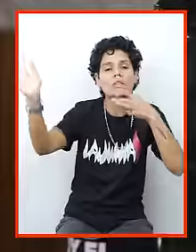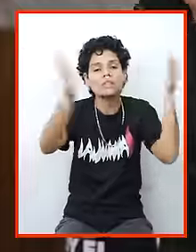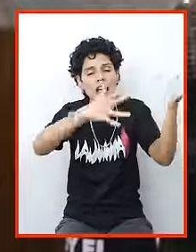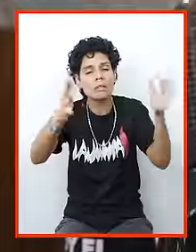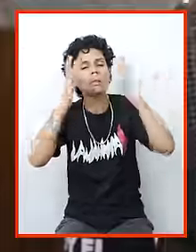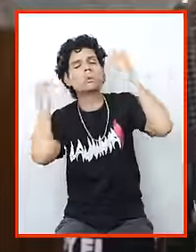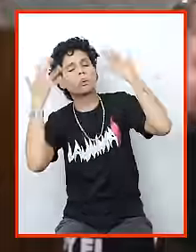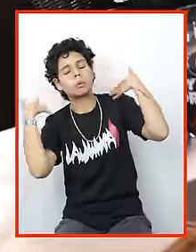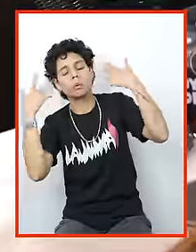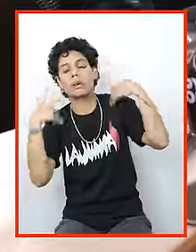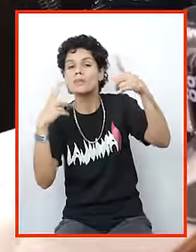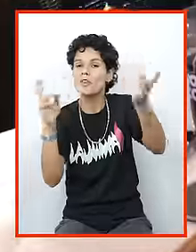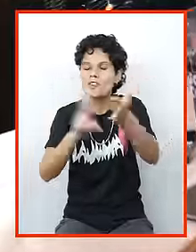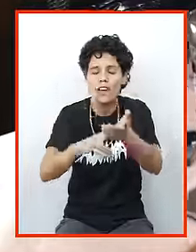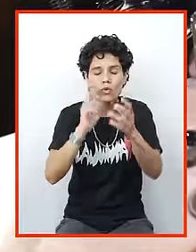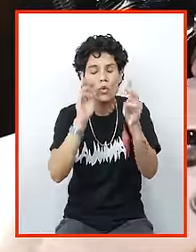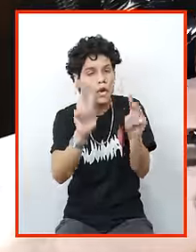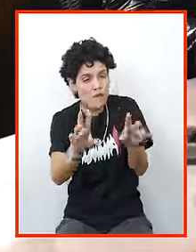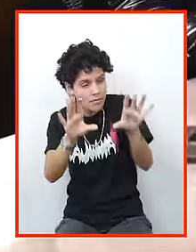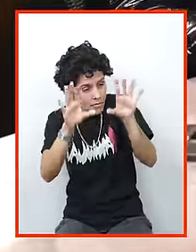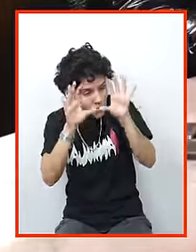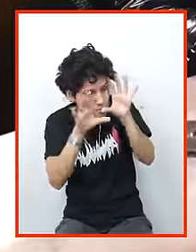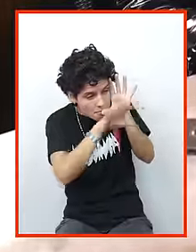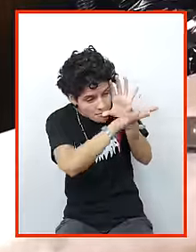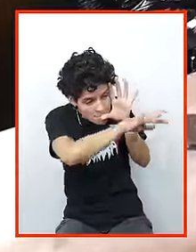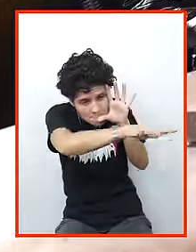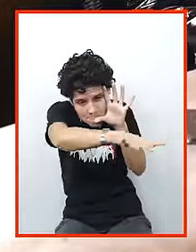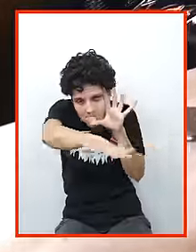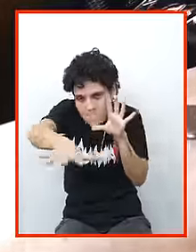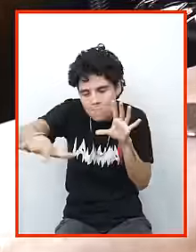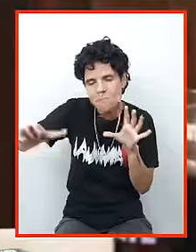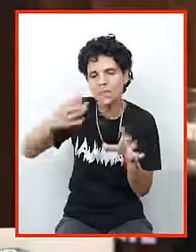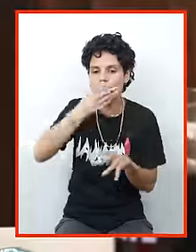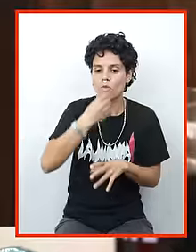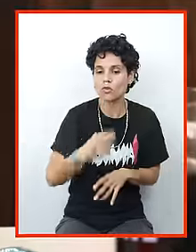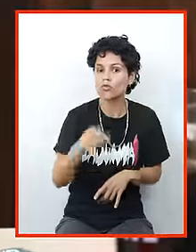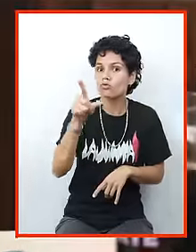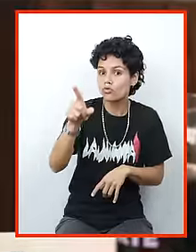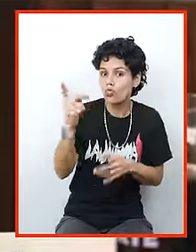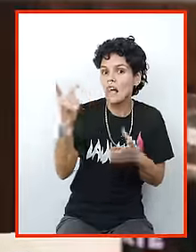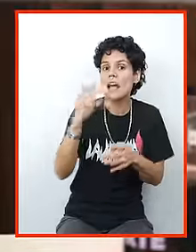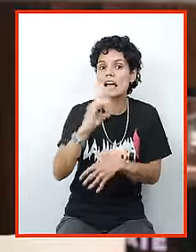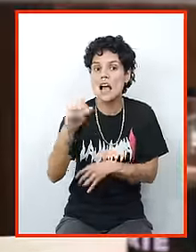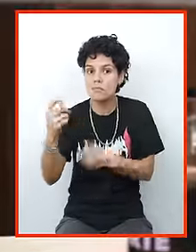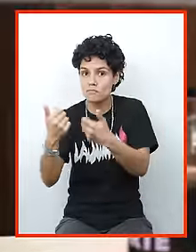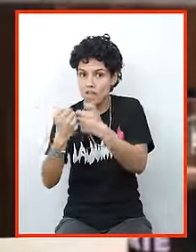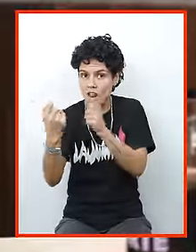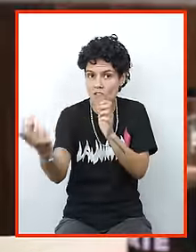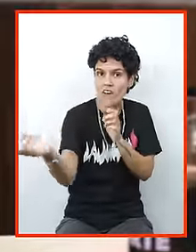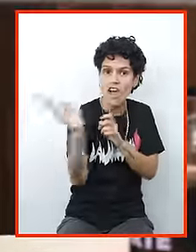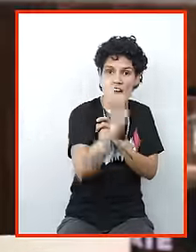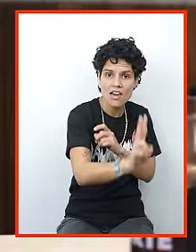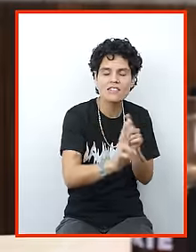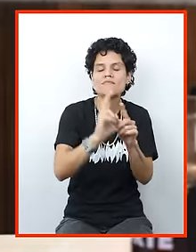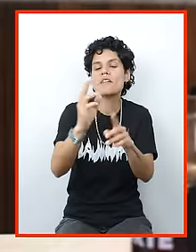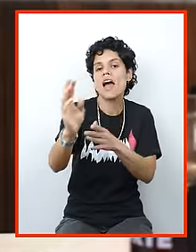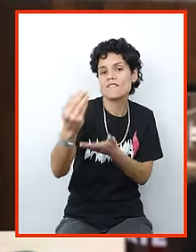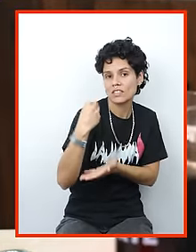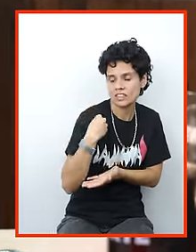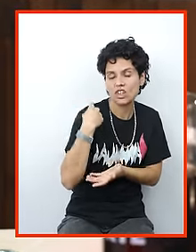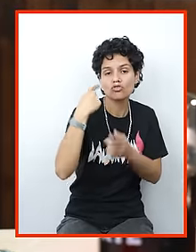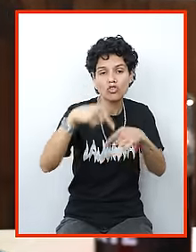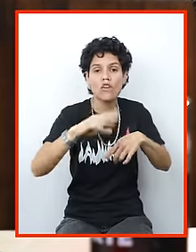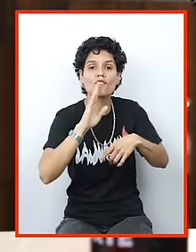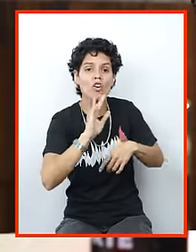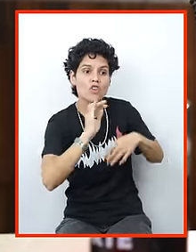zancudo y hay viento. Y... Pero es un lugar hermoso. Así que cuando vayas con Camila, va, me escribí, estoy en la